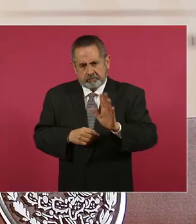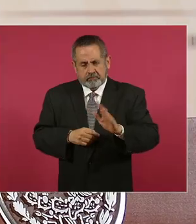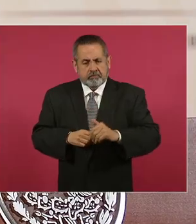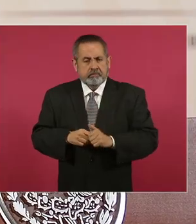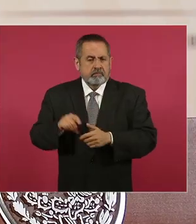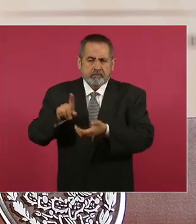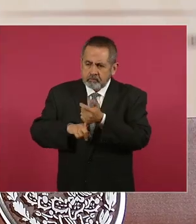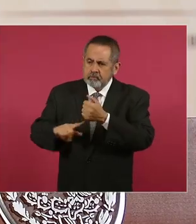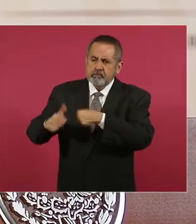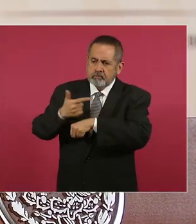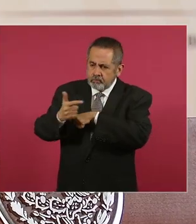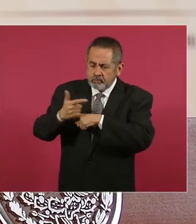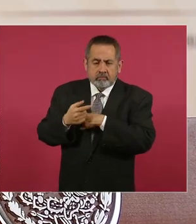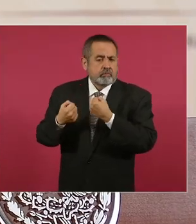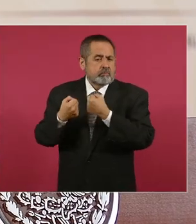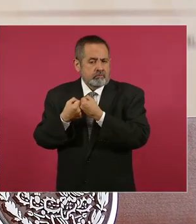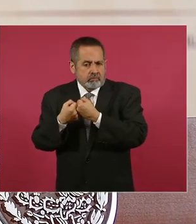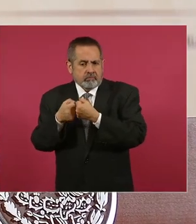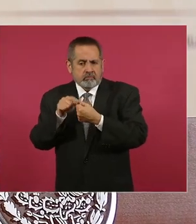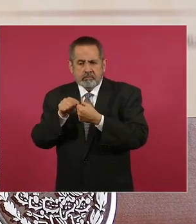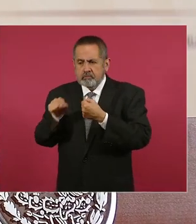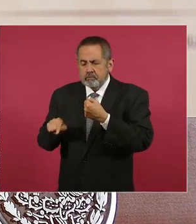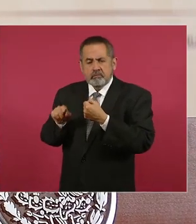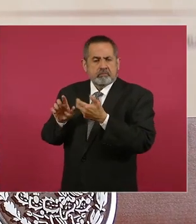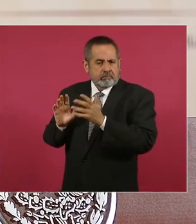en Guatemala, en nuestra frontera sur.